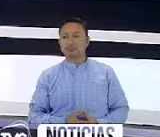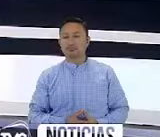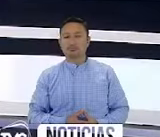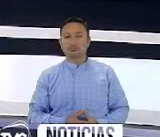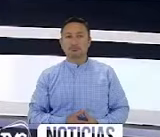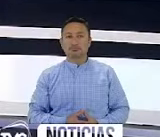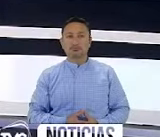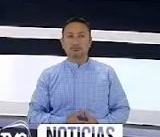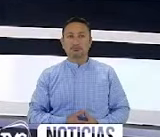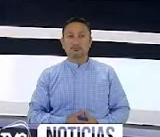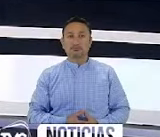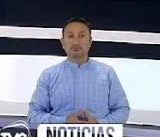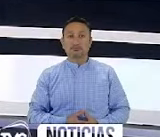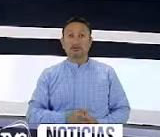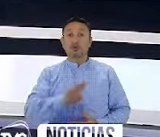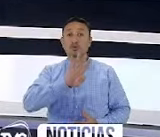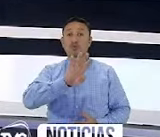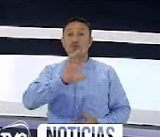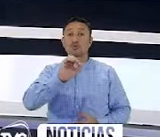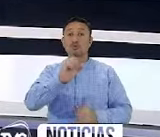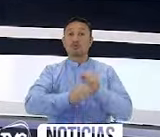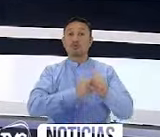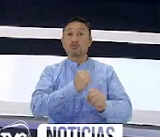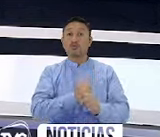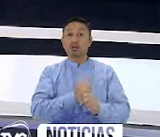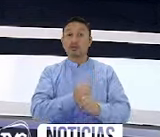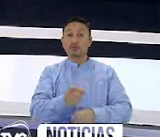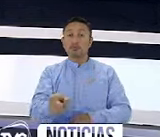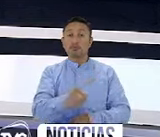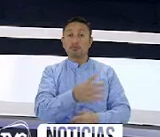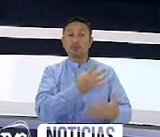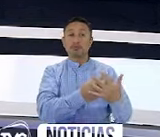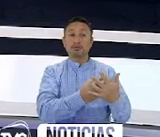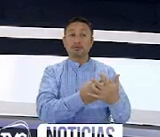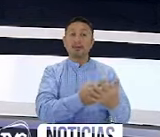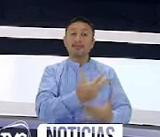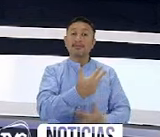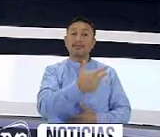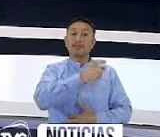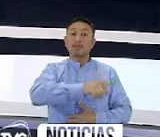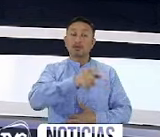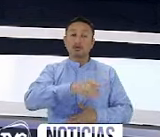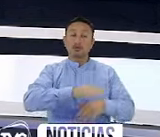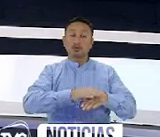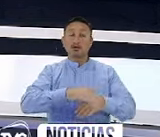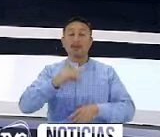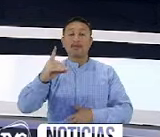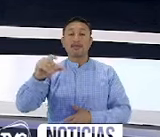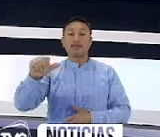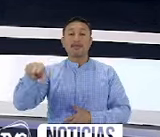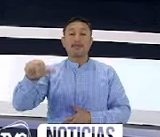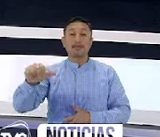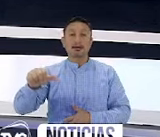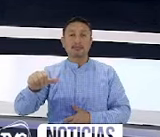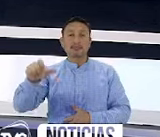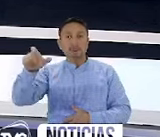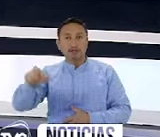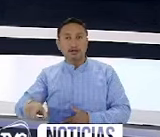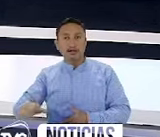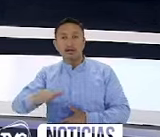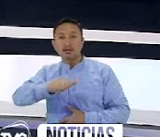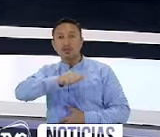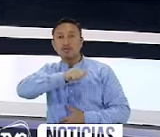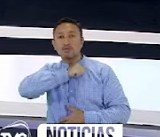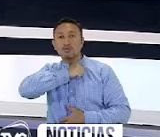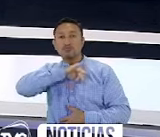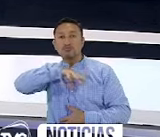A 40 años fueron sentenciados los tres implicados en el caso Dana Ramos por el delito de secuestro extorsivo más